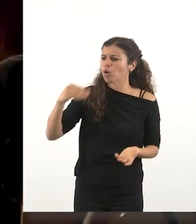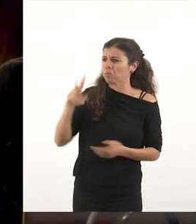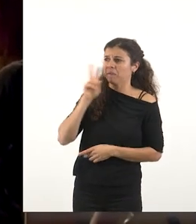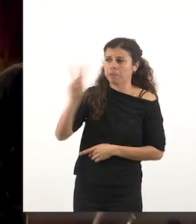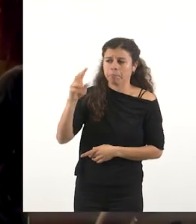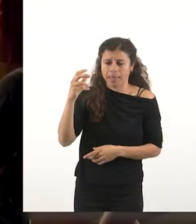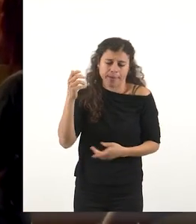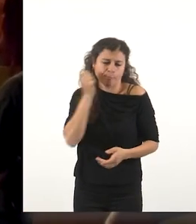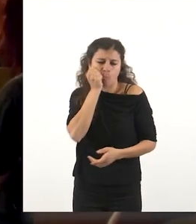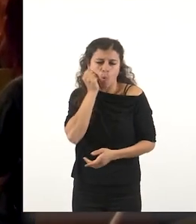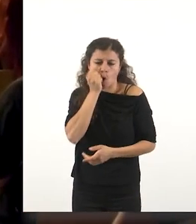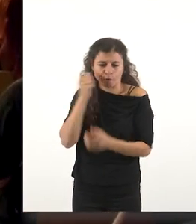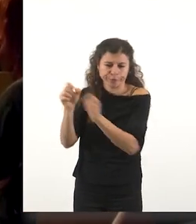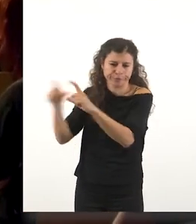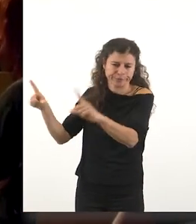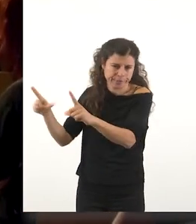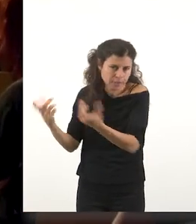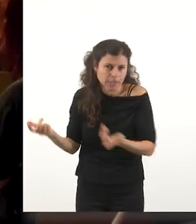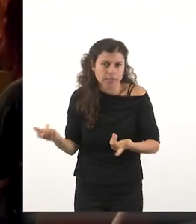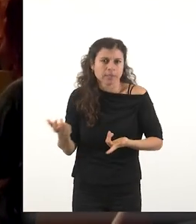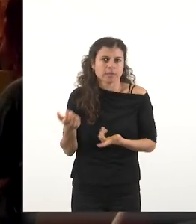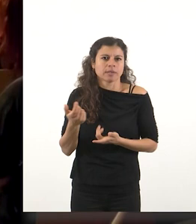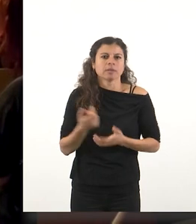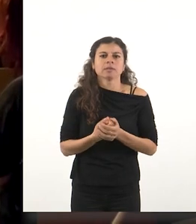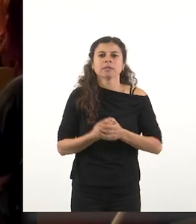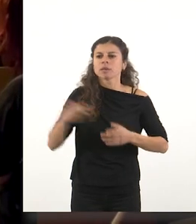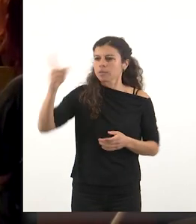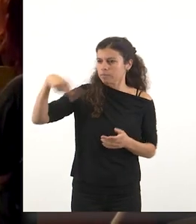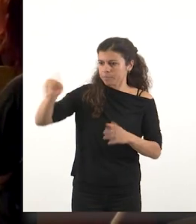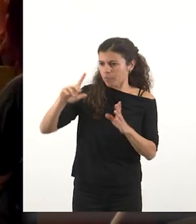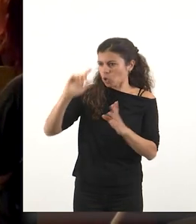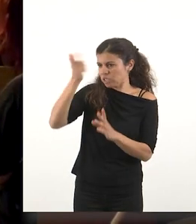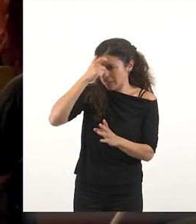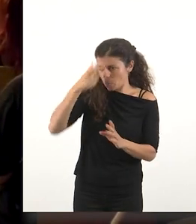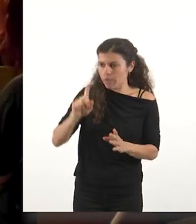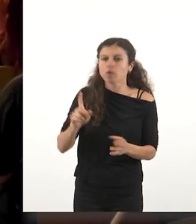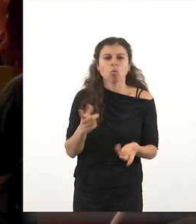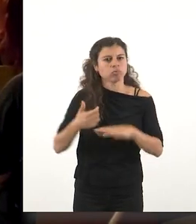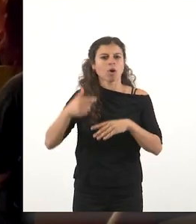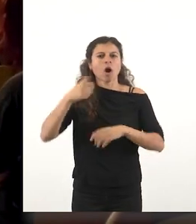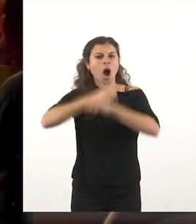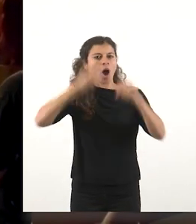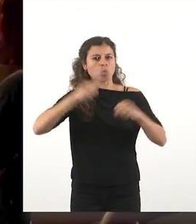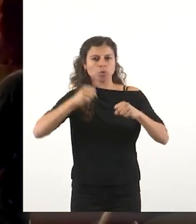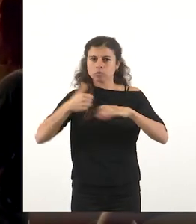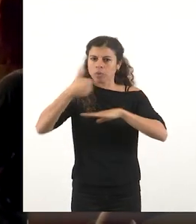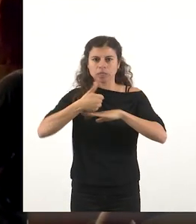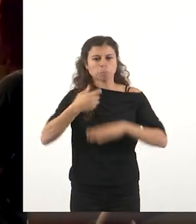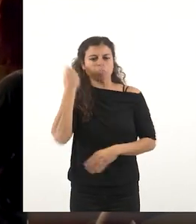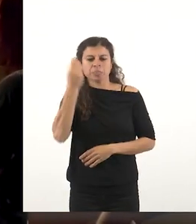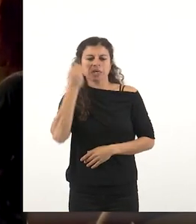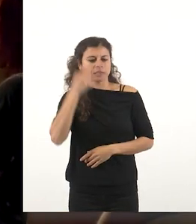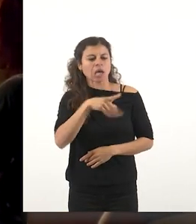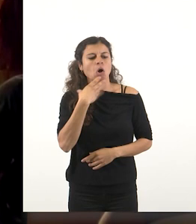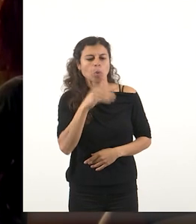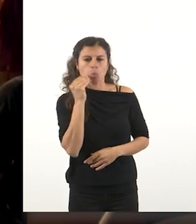escena, no va a salir traumado de aquí. Qué adultocentrismo, ¿eh? Siempre mira a los niños y niñas como son tontos, coño, de verdad, que de joder. ¿Vale? Eso es lo que yo hago con